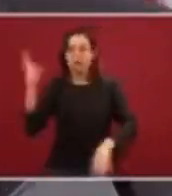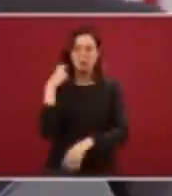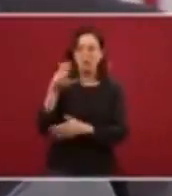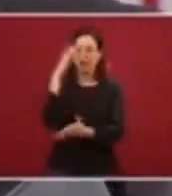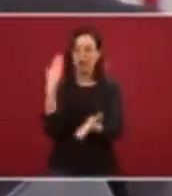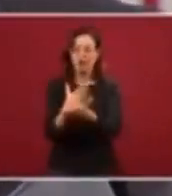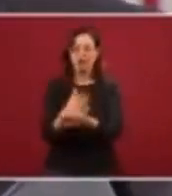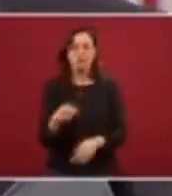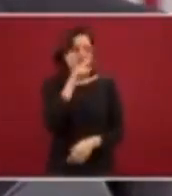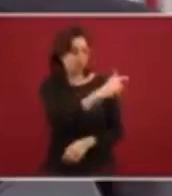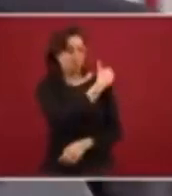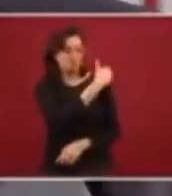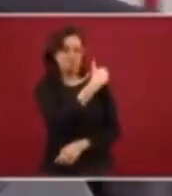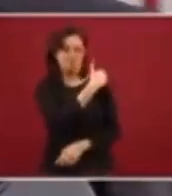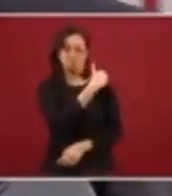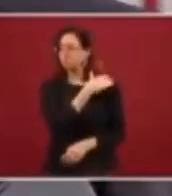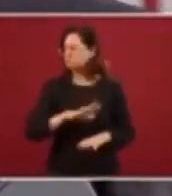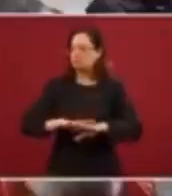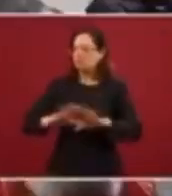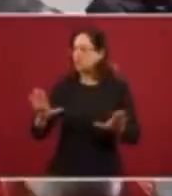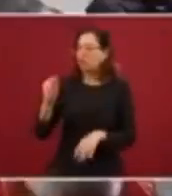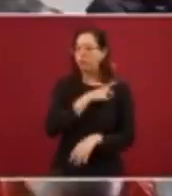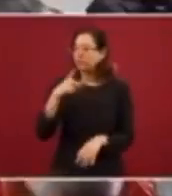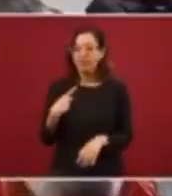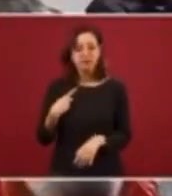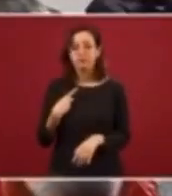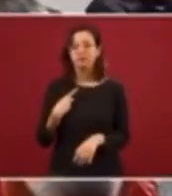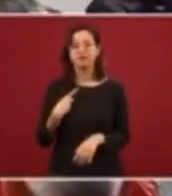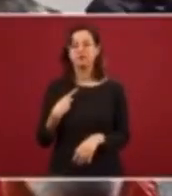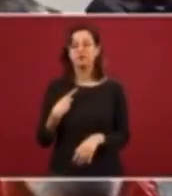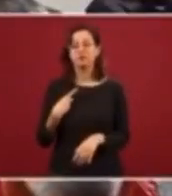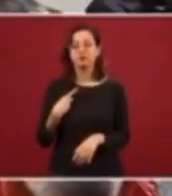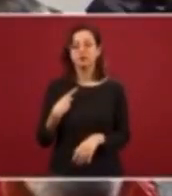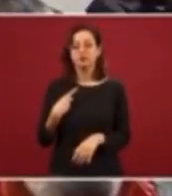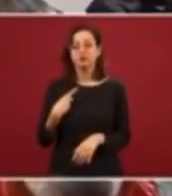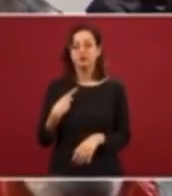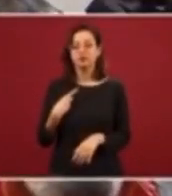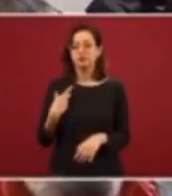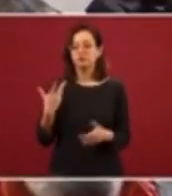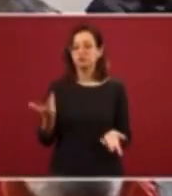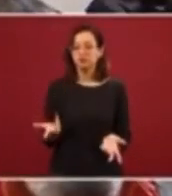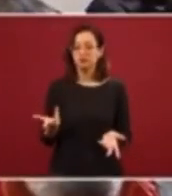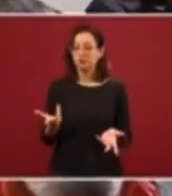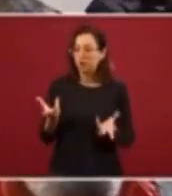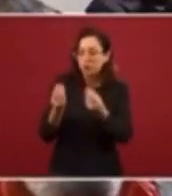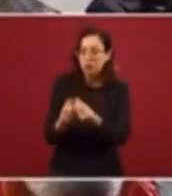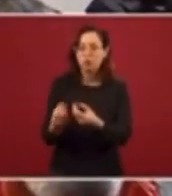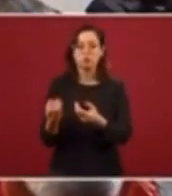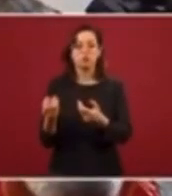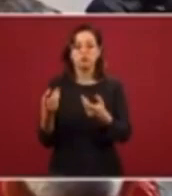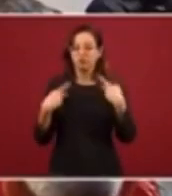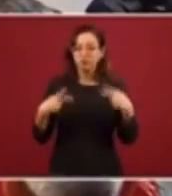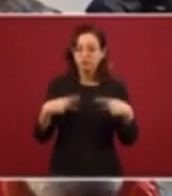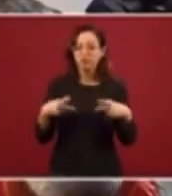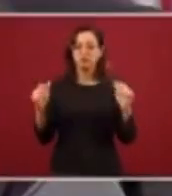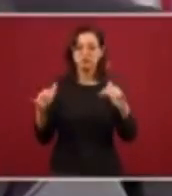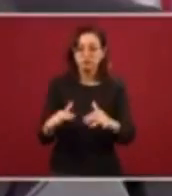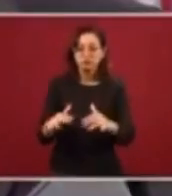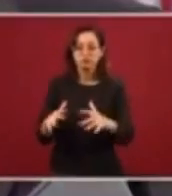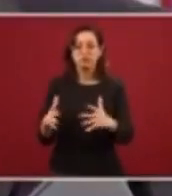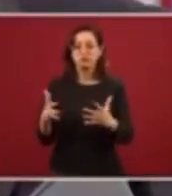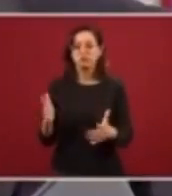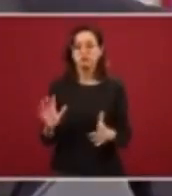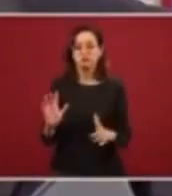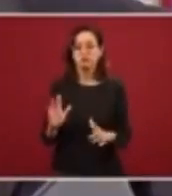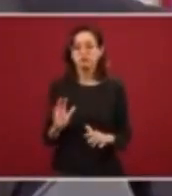plan, él me va a decir, no es conveniente que se reúna con mucha gente, ¿sí?